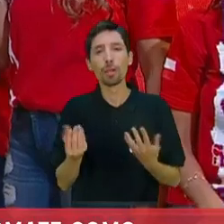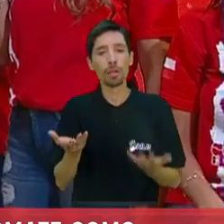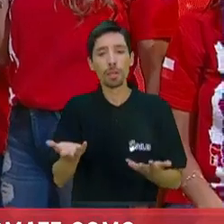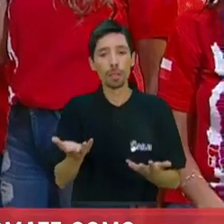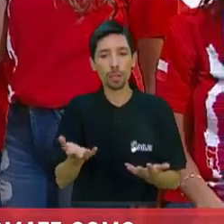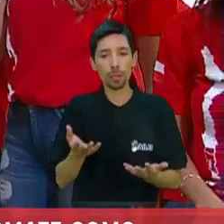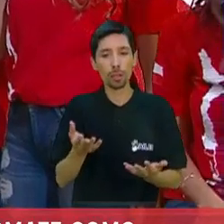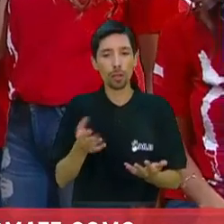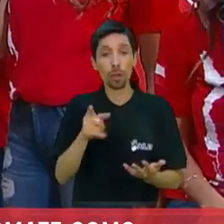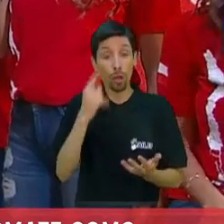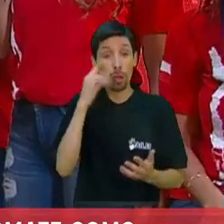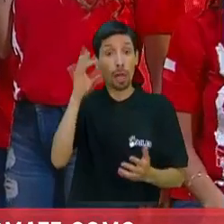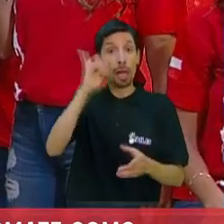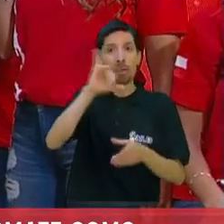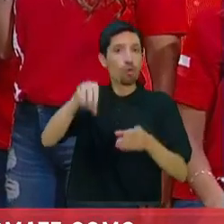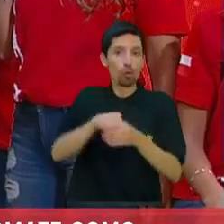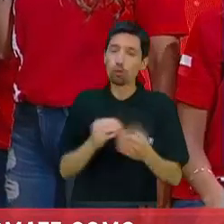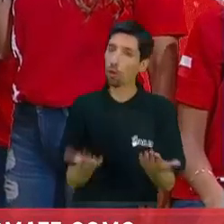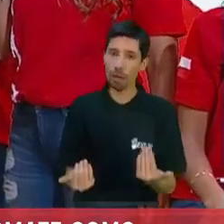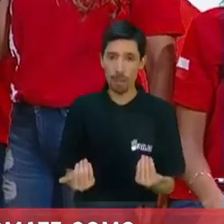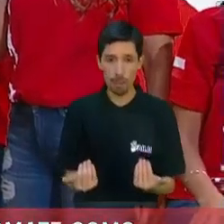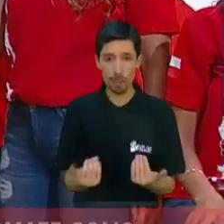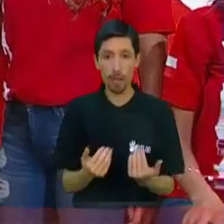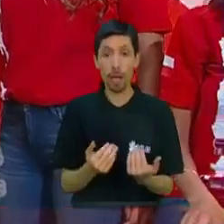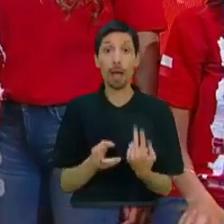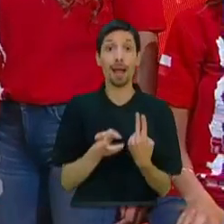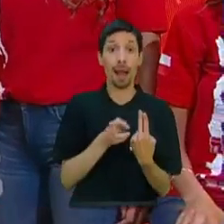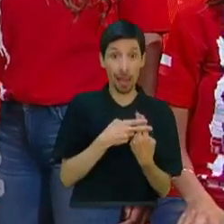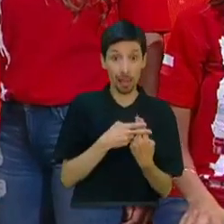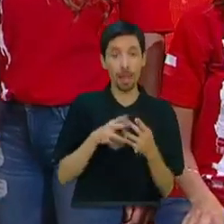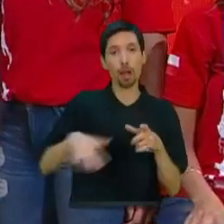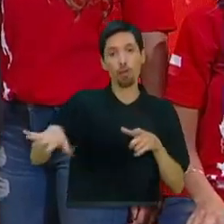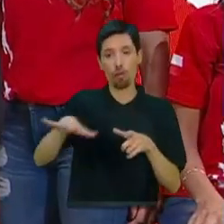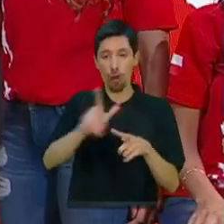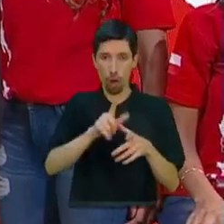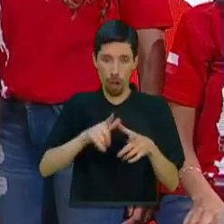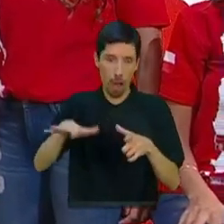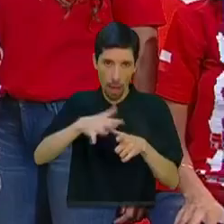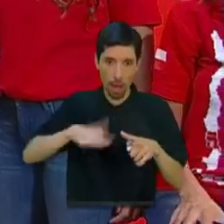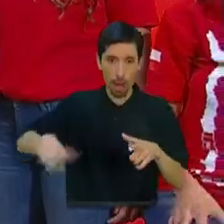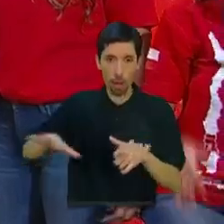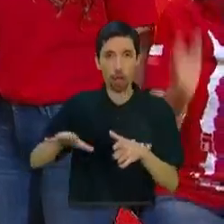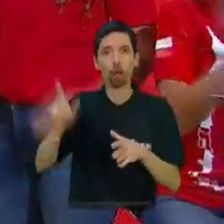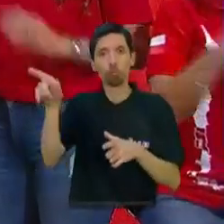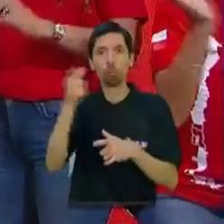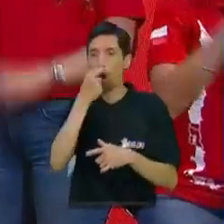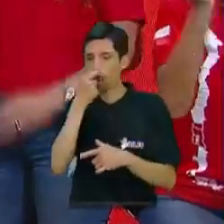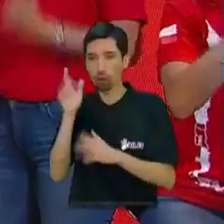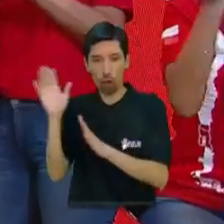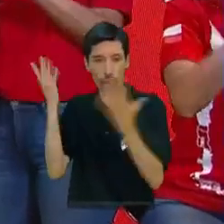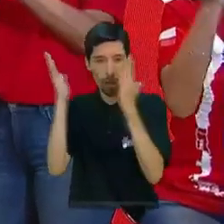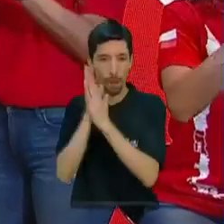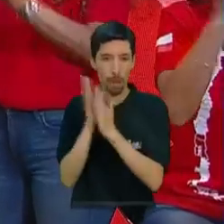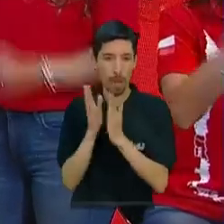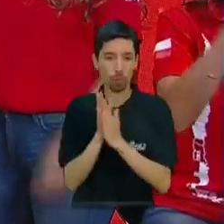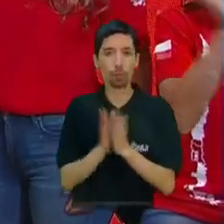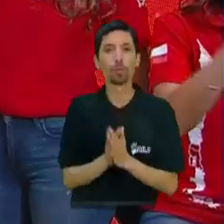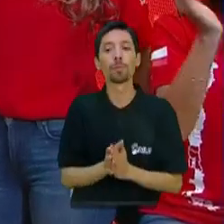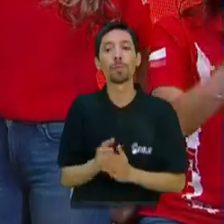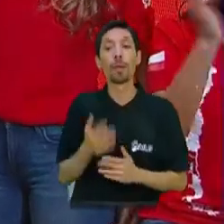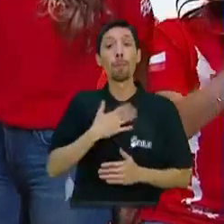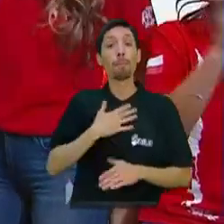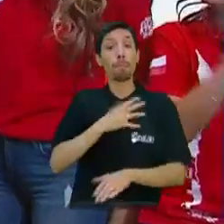notar que la inclusión es algo necesario. Hashtag Los Lagos. Saludos a todos. Osorno, un aplauso fuerte para Osorno, que también está. Saludos a